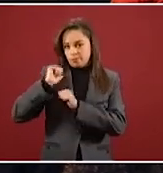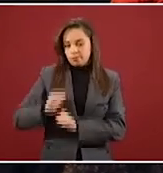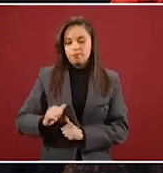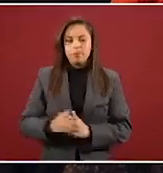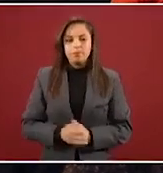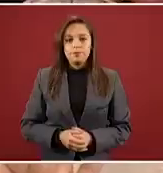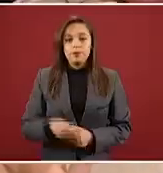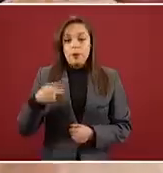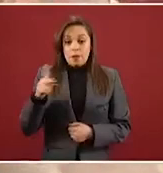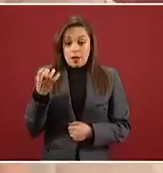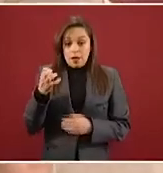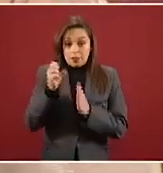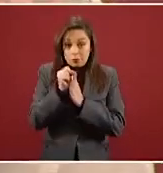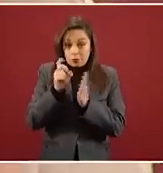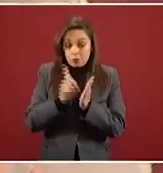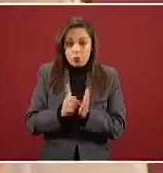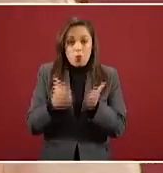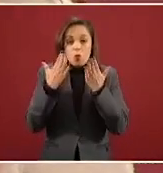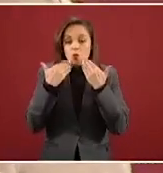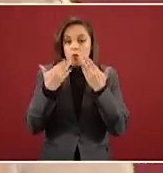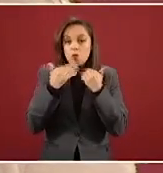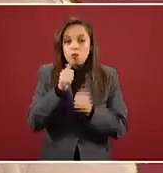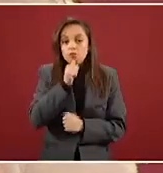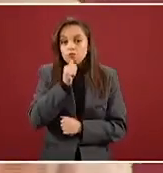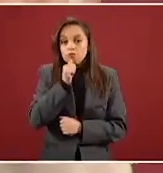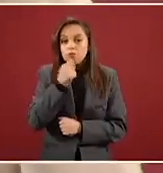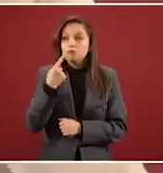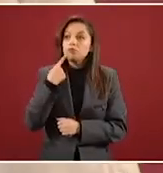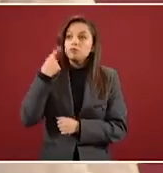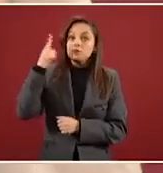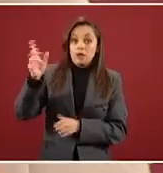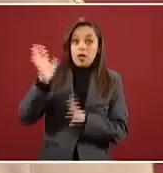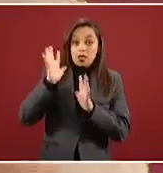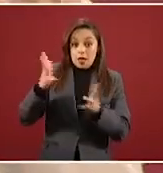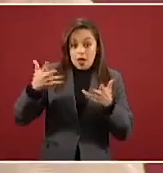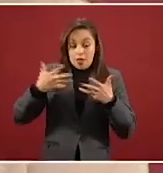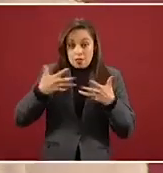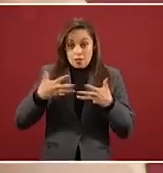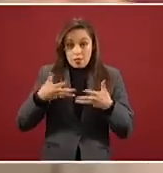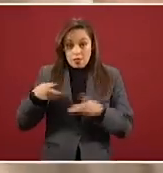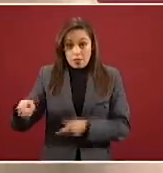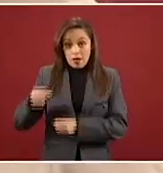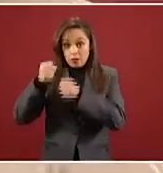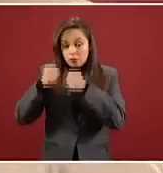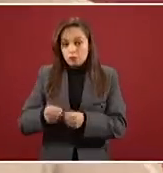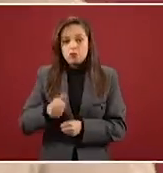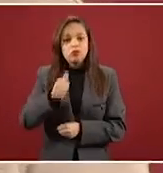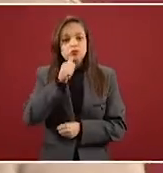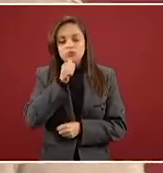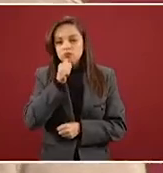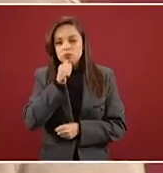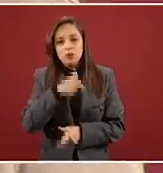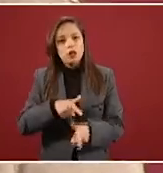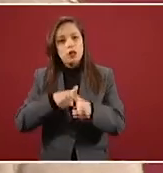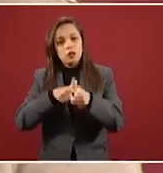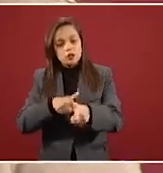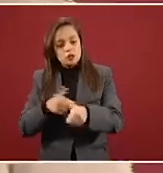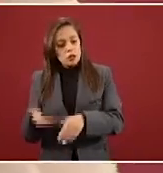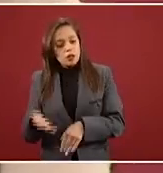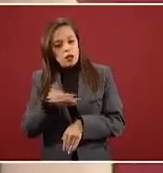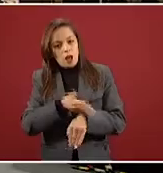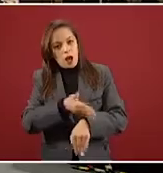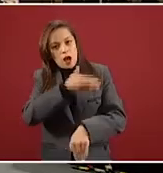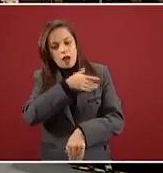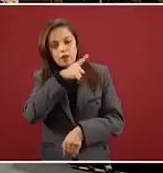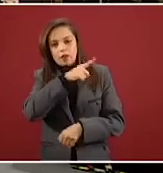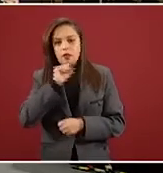este sentido, no ha habido una demanda de titularidad, se continúa con la titularidad del sindicato anterior,